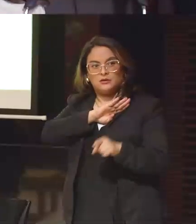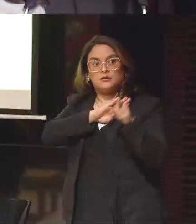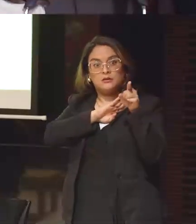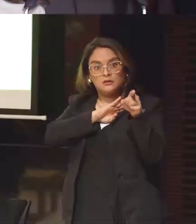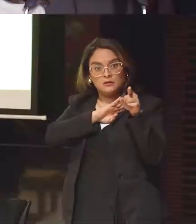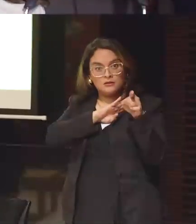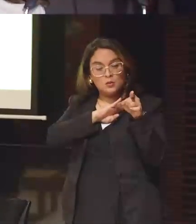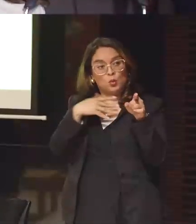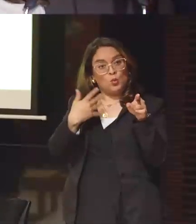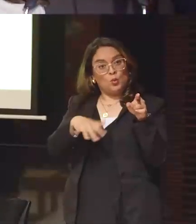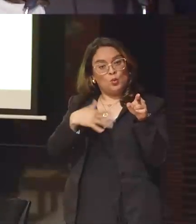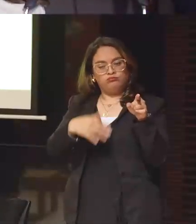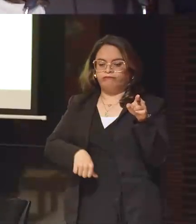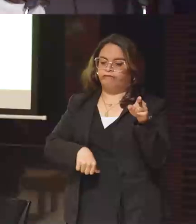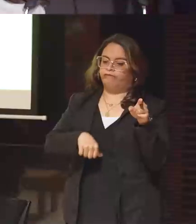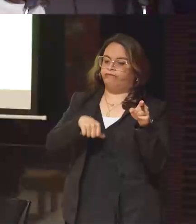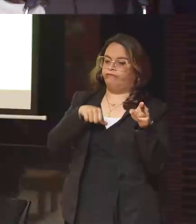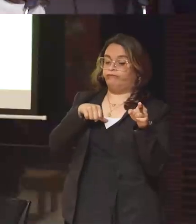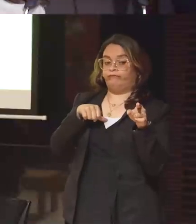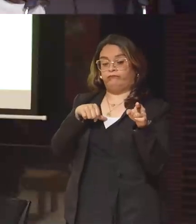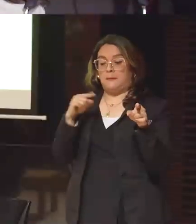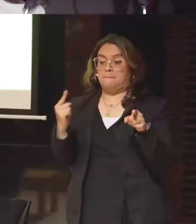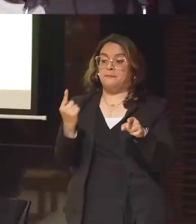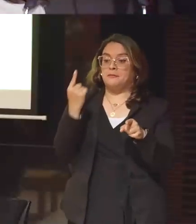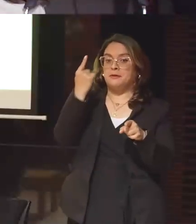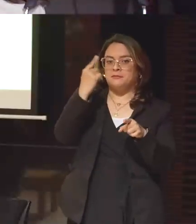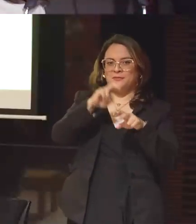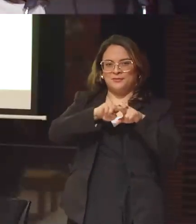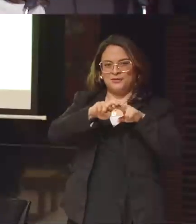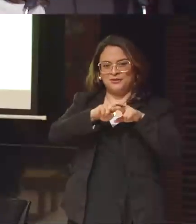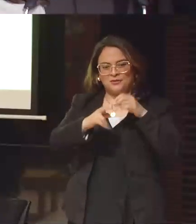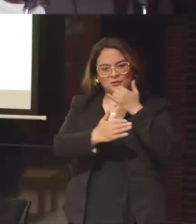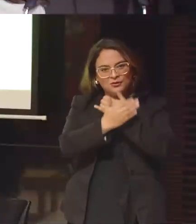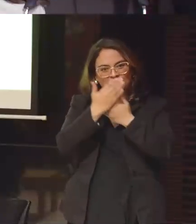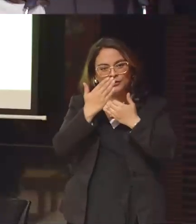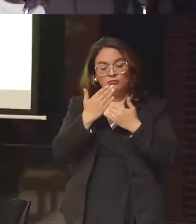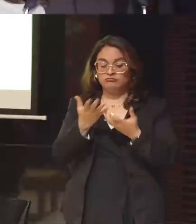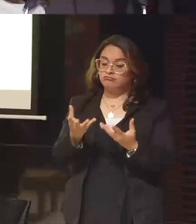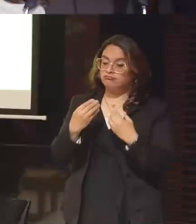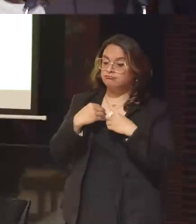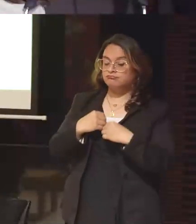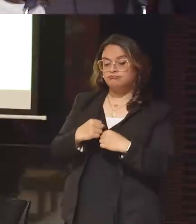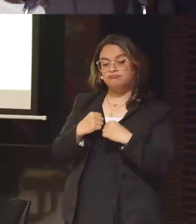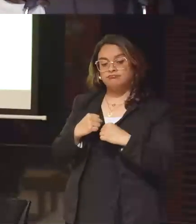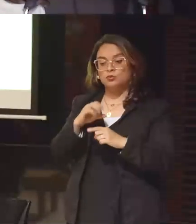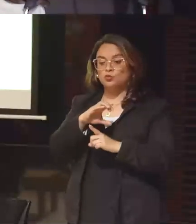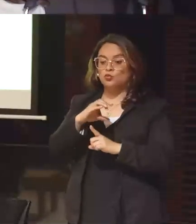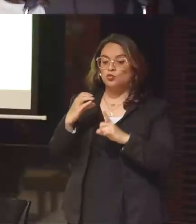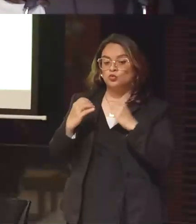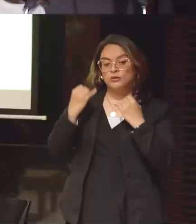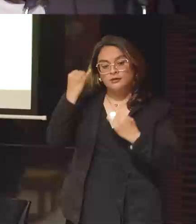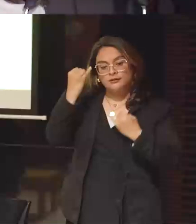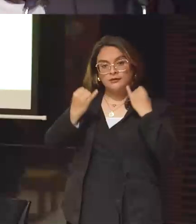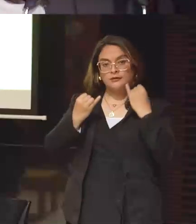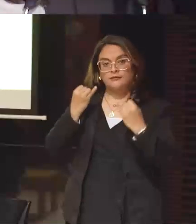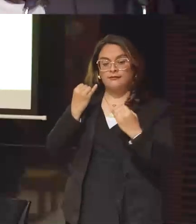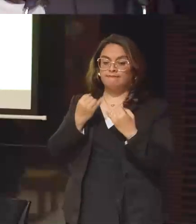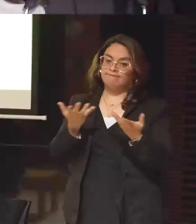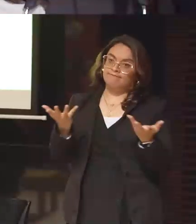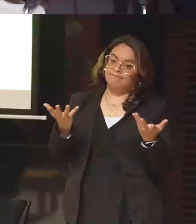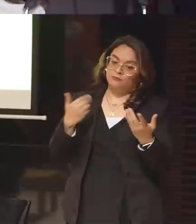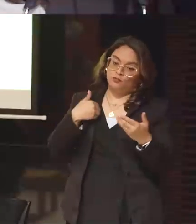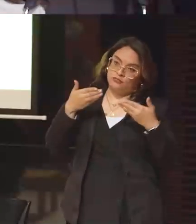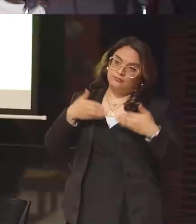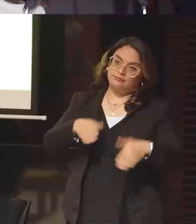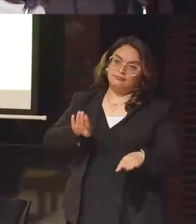este orgullo de tener el primer metro, genera una apropiación, esta identidad, no, pues es que yo soy paisa, y